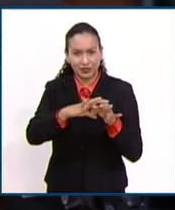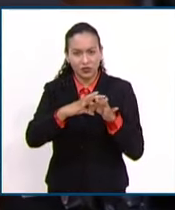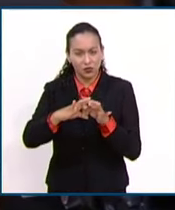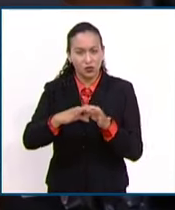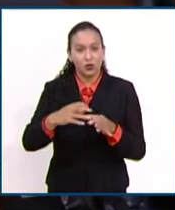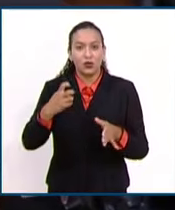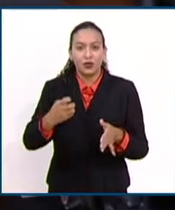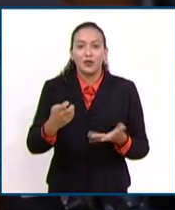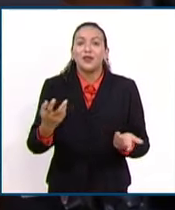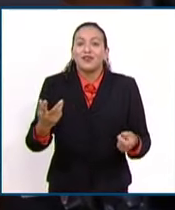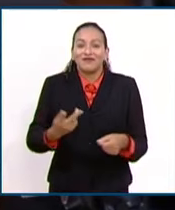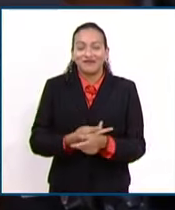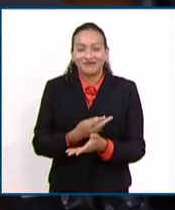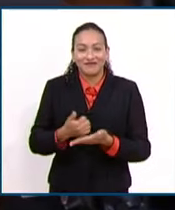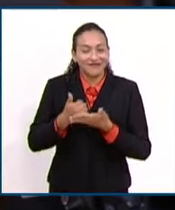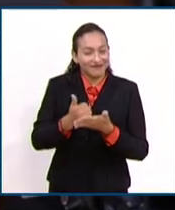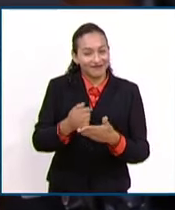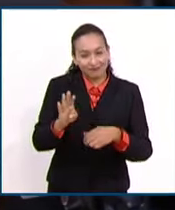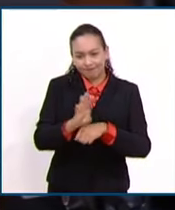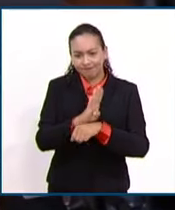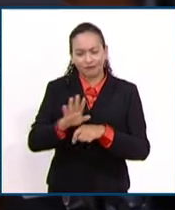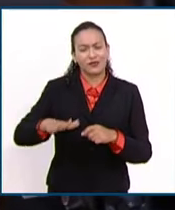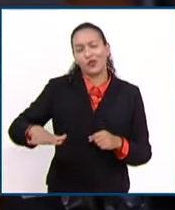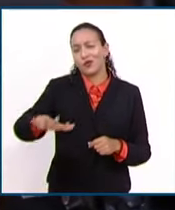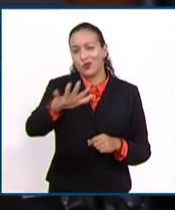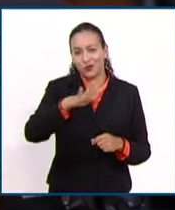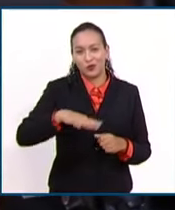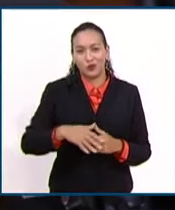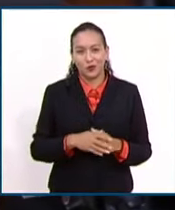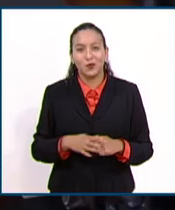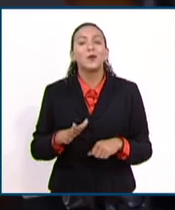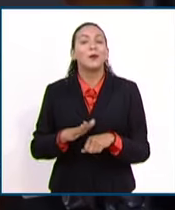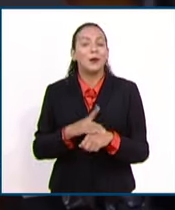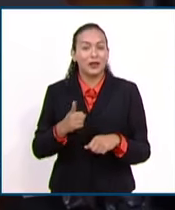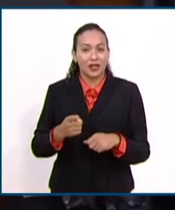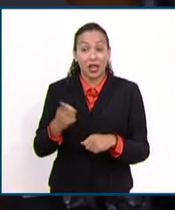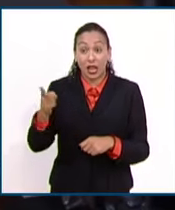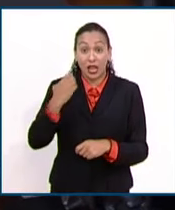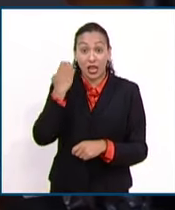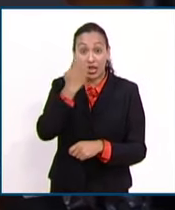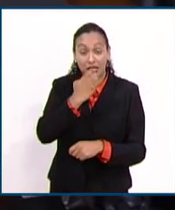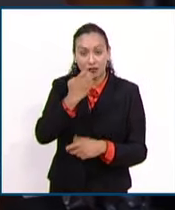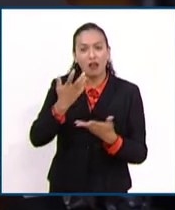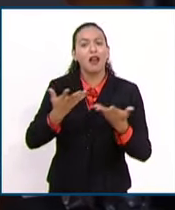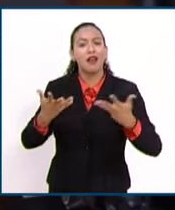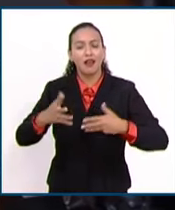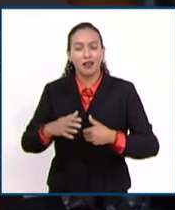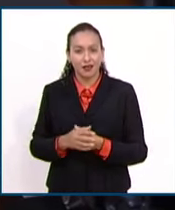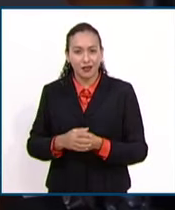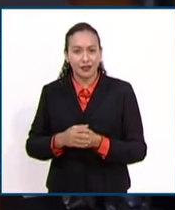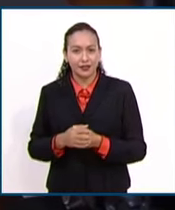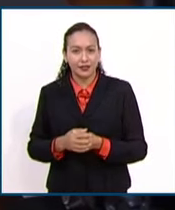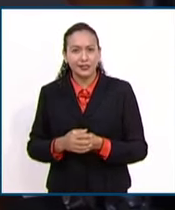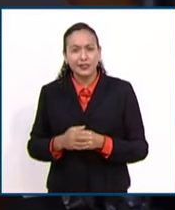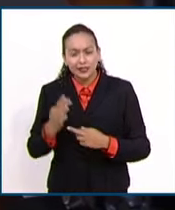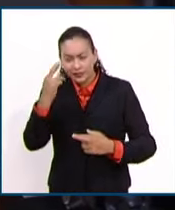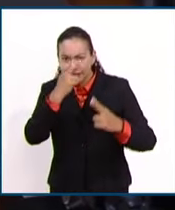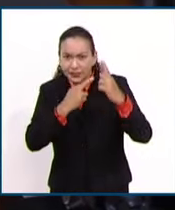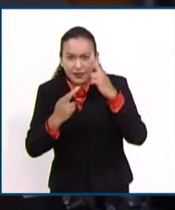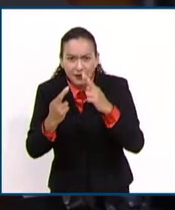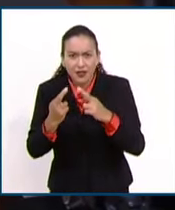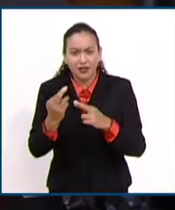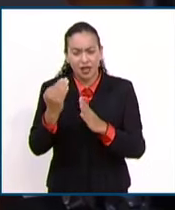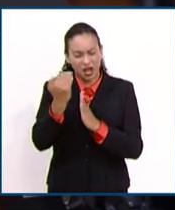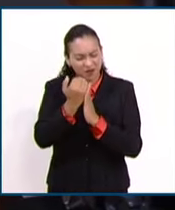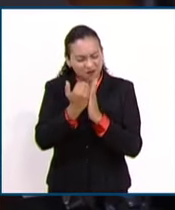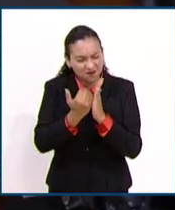ser entendida como una en la que la academia administra y da mantenimiento a